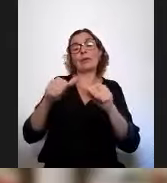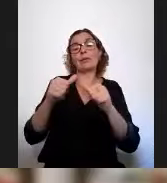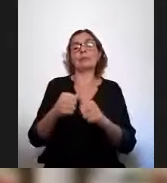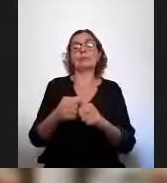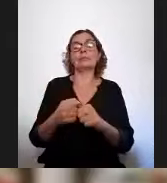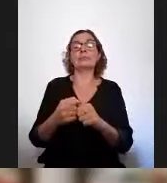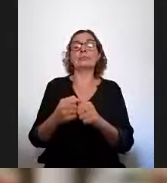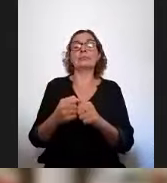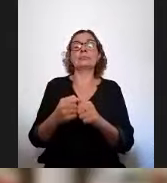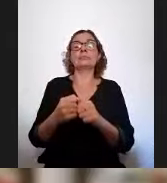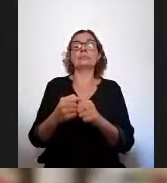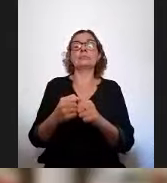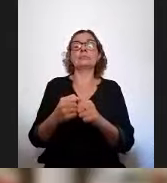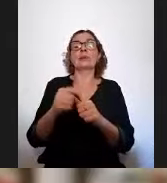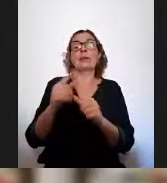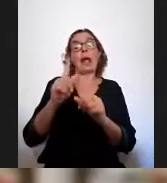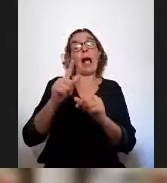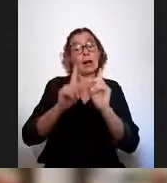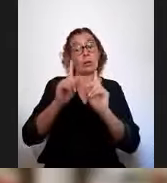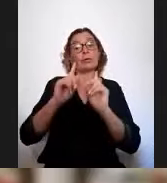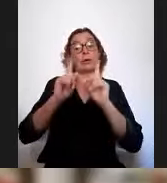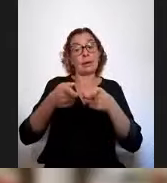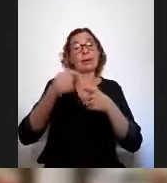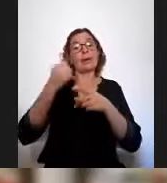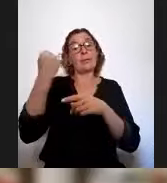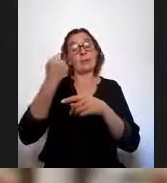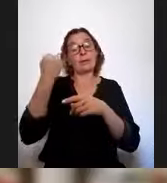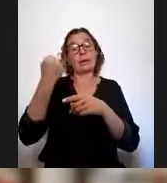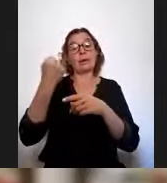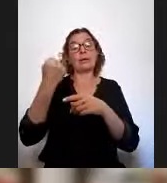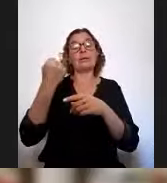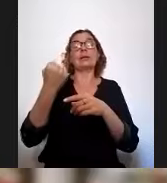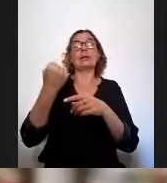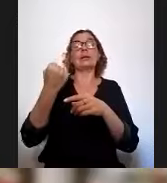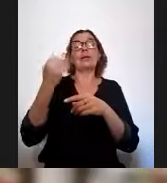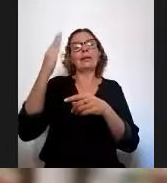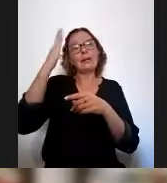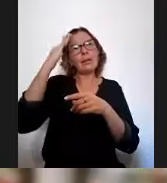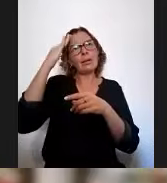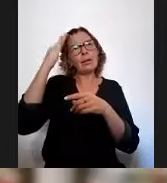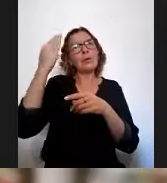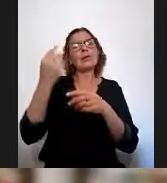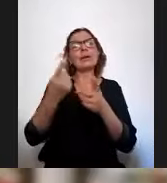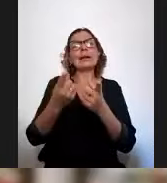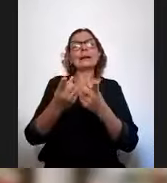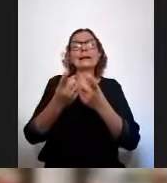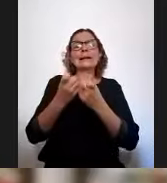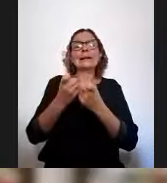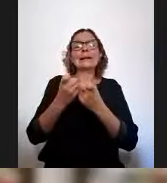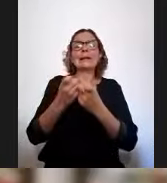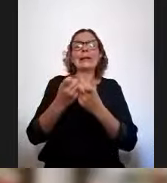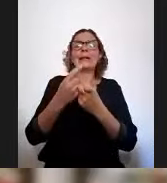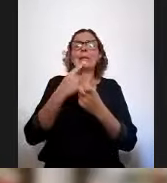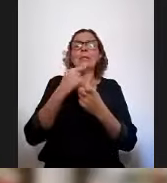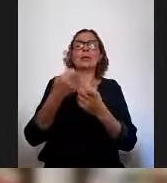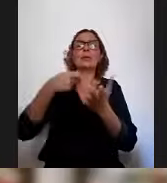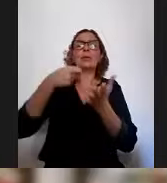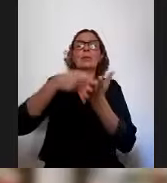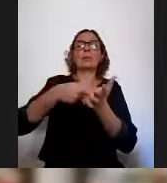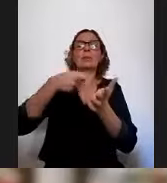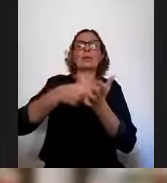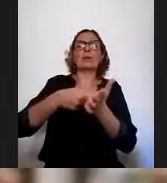No menos importante, y mucho menos, es saber cuáles van a ser las necesidades de financiación que voy